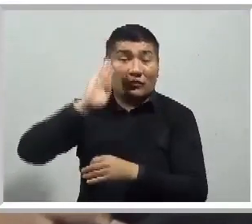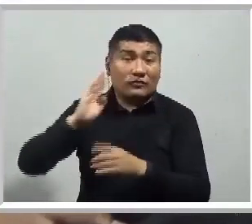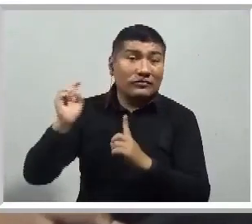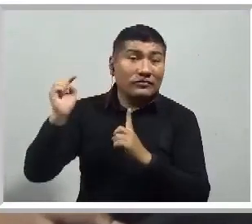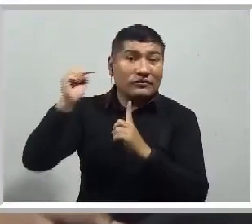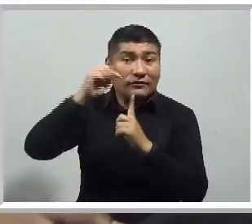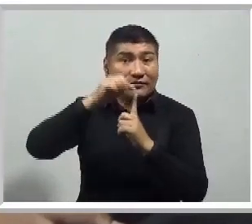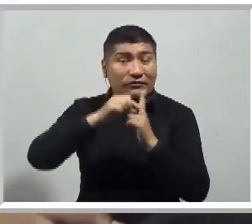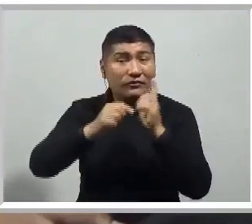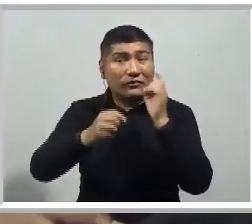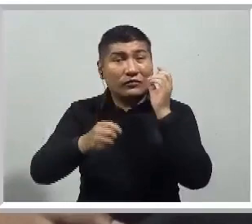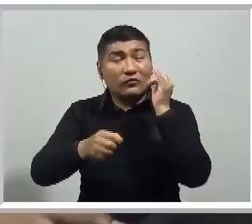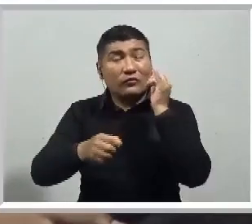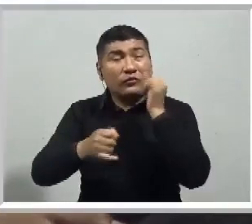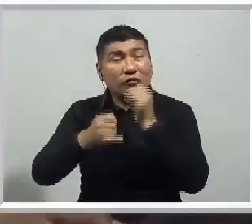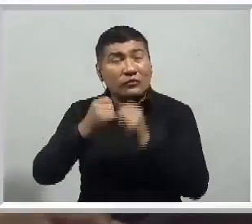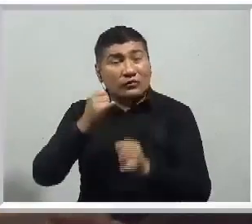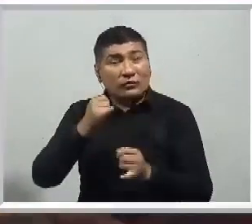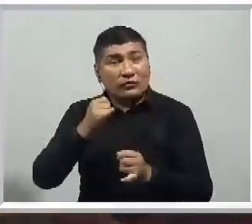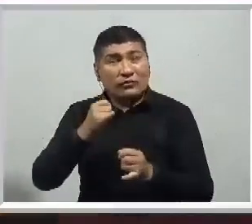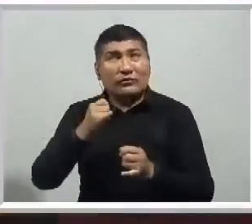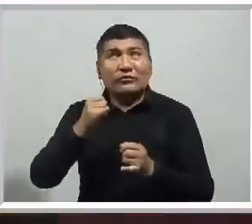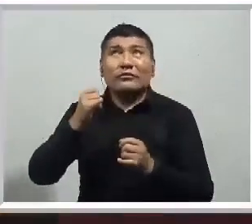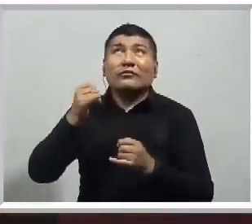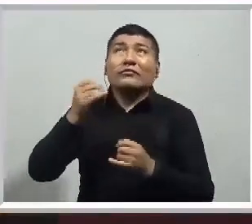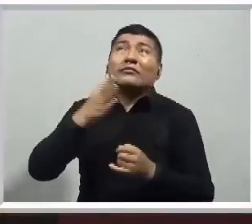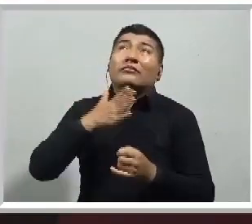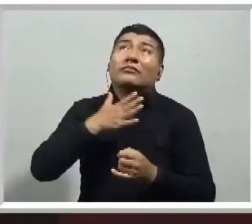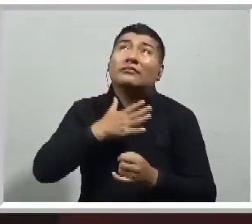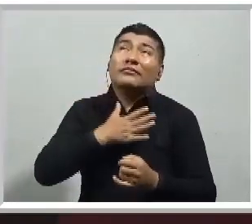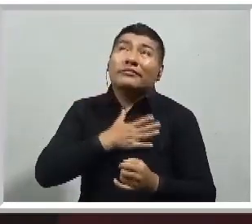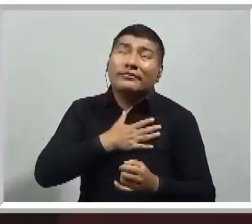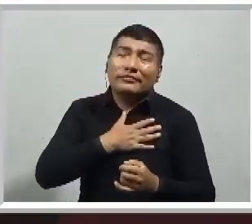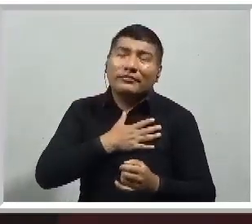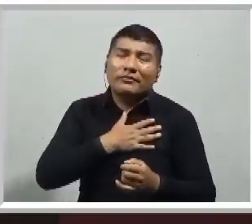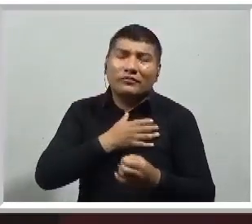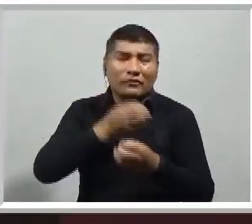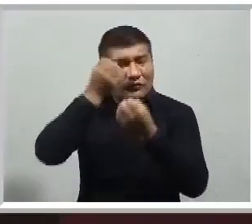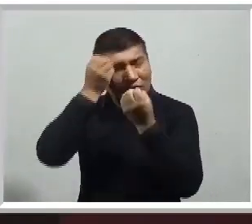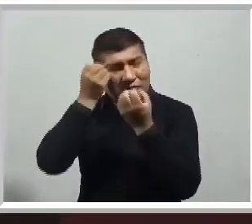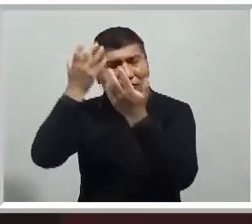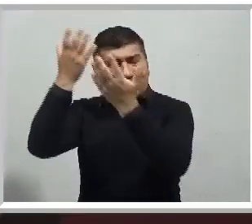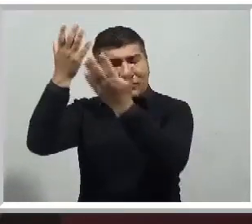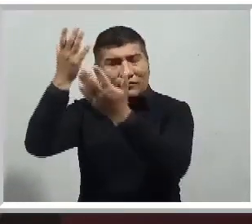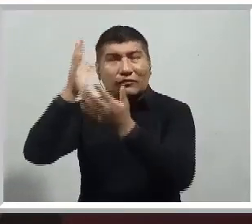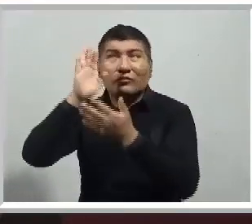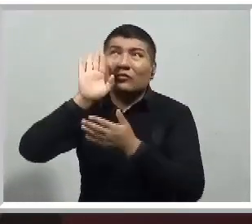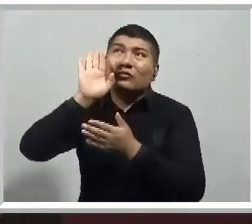tal punto que dijo: hágase en mí según tu voluntad.